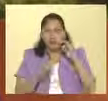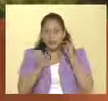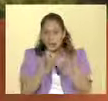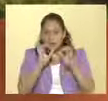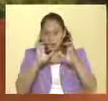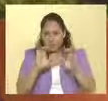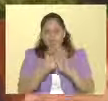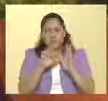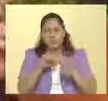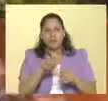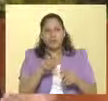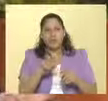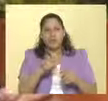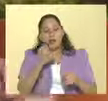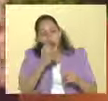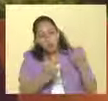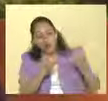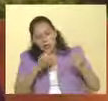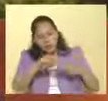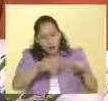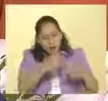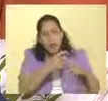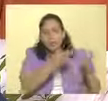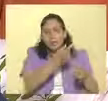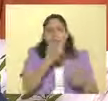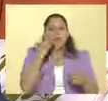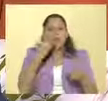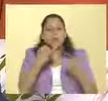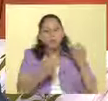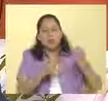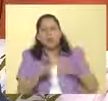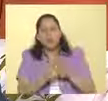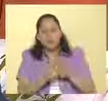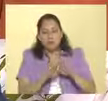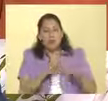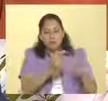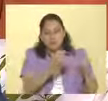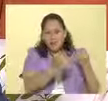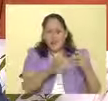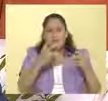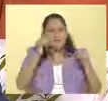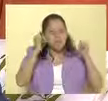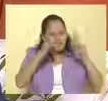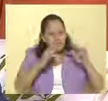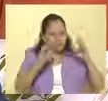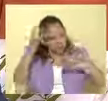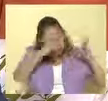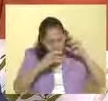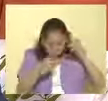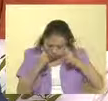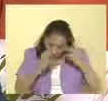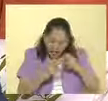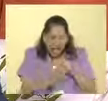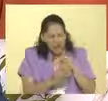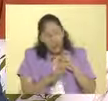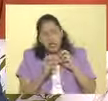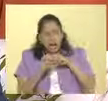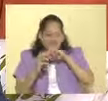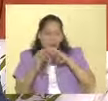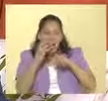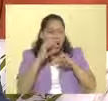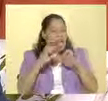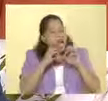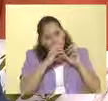el punto ahí es cómo juegan el perro y el gato. También hay gatos y perros que juegan muy brusco. Uh-huh. Obviamente, siempre y cuando chequemos que no se vayan